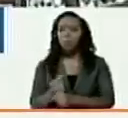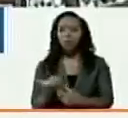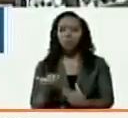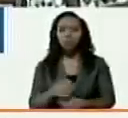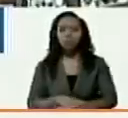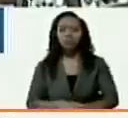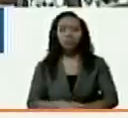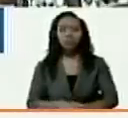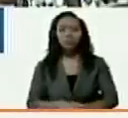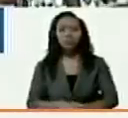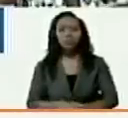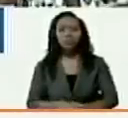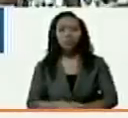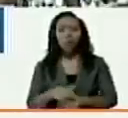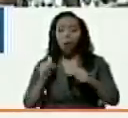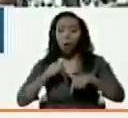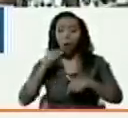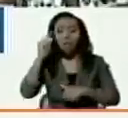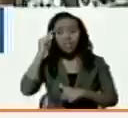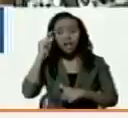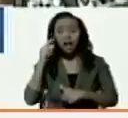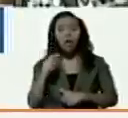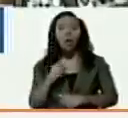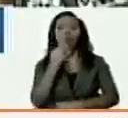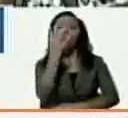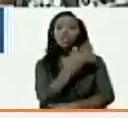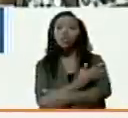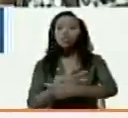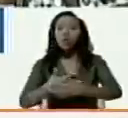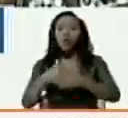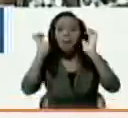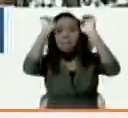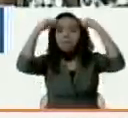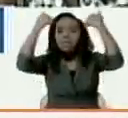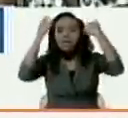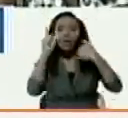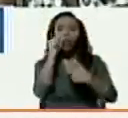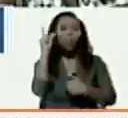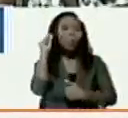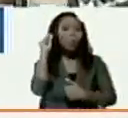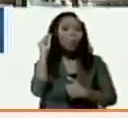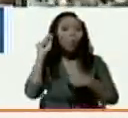Inmediatamente, pues. Hoy día vamos rumbo a los 4 millones de milicianos y milicianas.